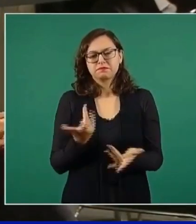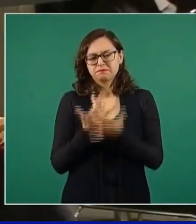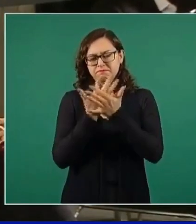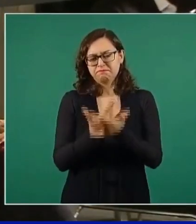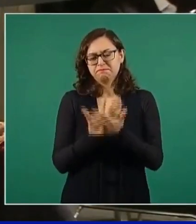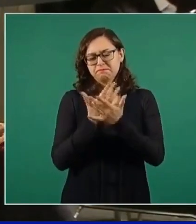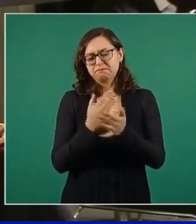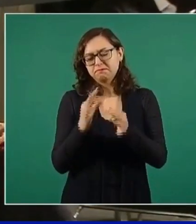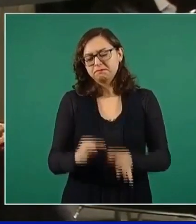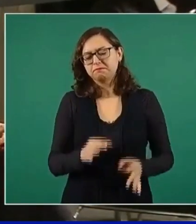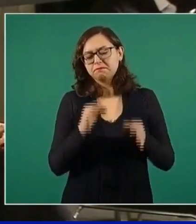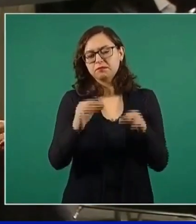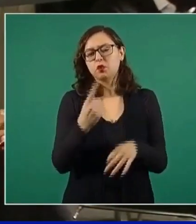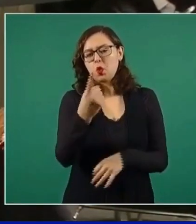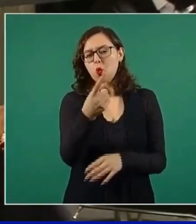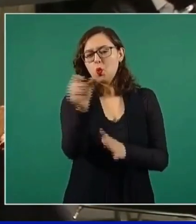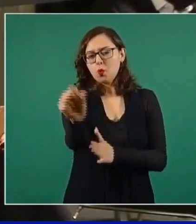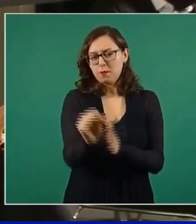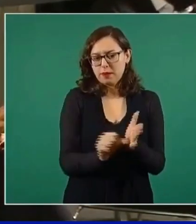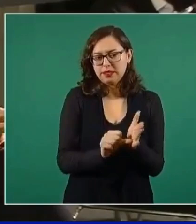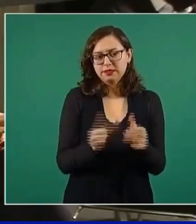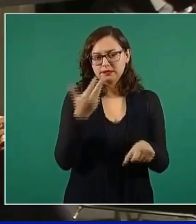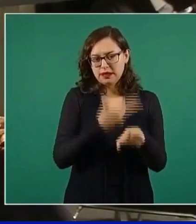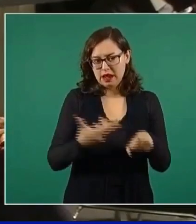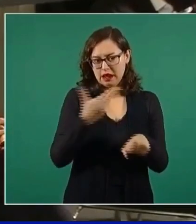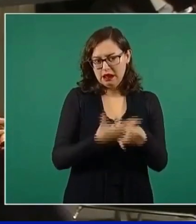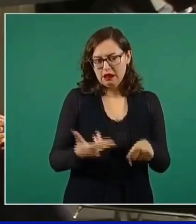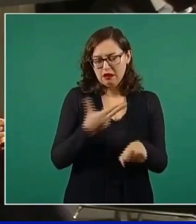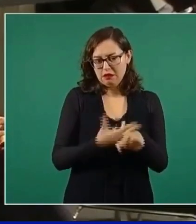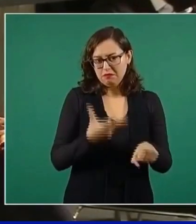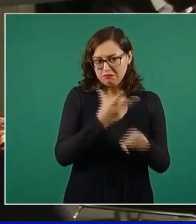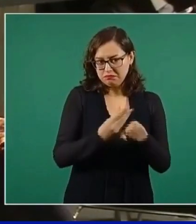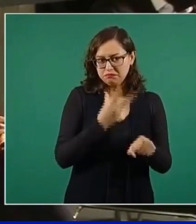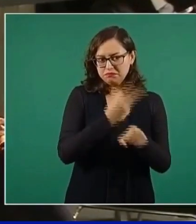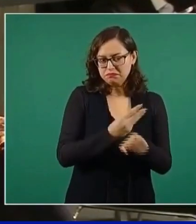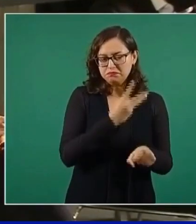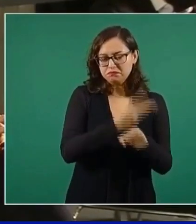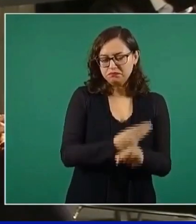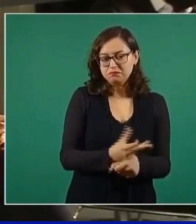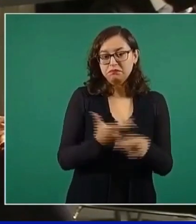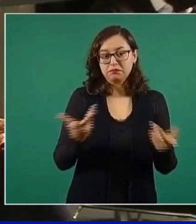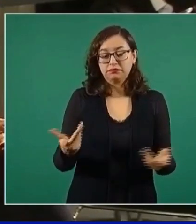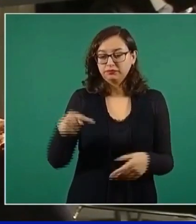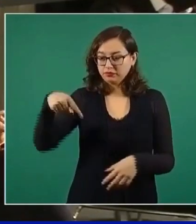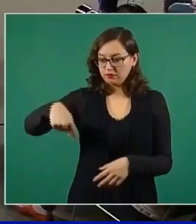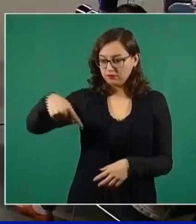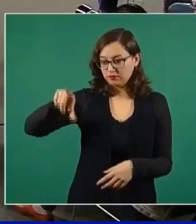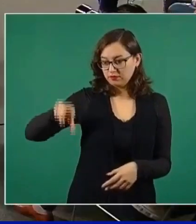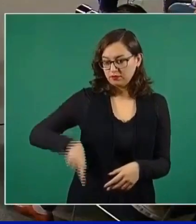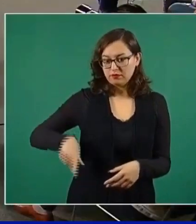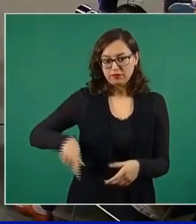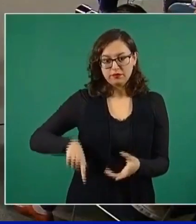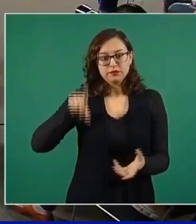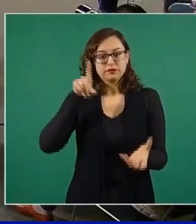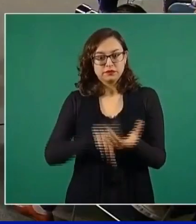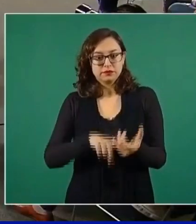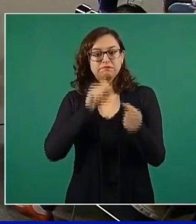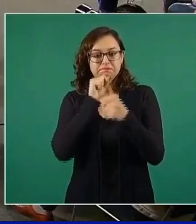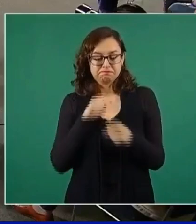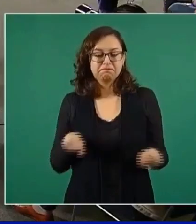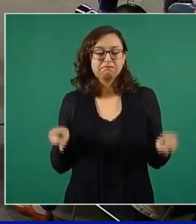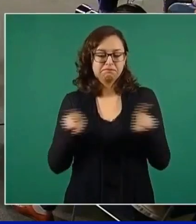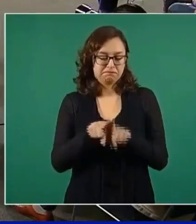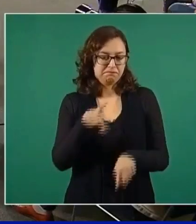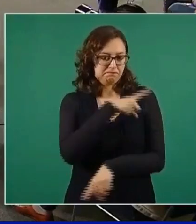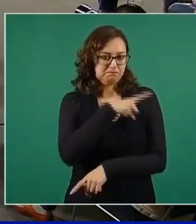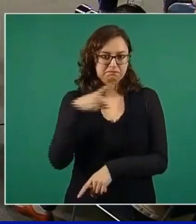empresas. Quisiera preguntarle en torno al gobierno, que también usted ha dicho que se va a poner el ejemplo desde aquí, concretamente el